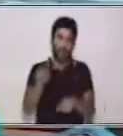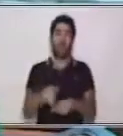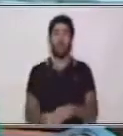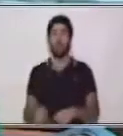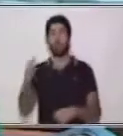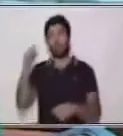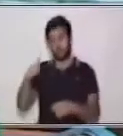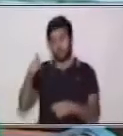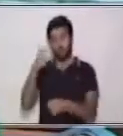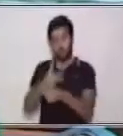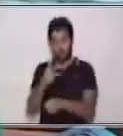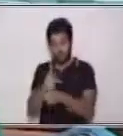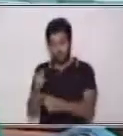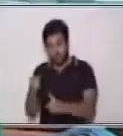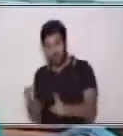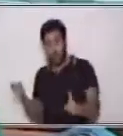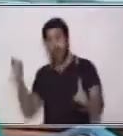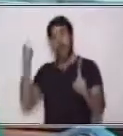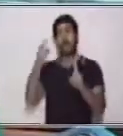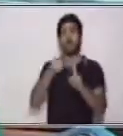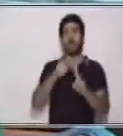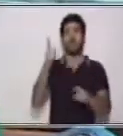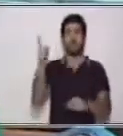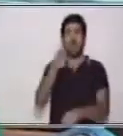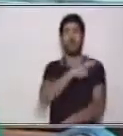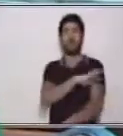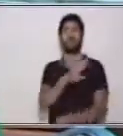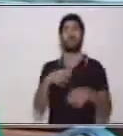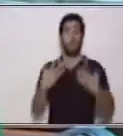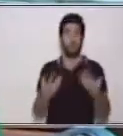la antigua Guatemala estamos a 39.1